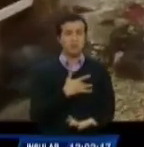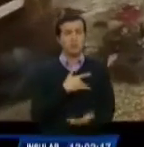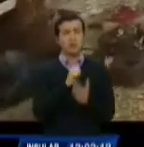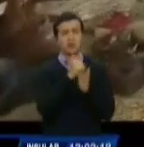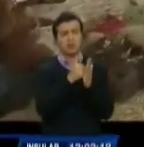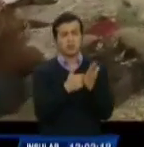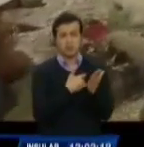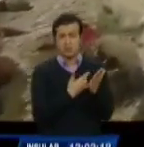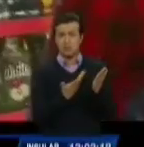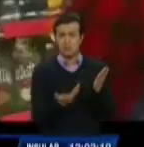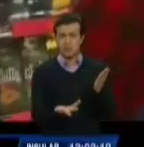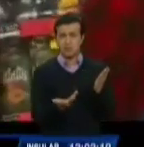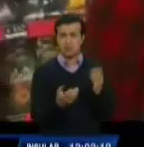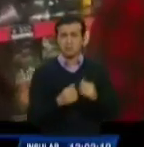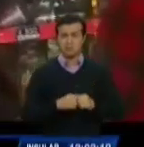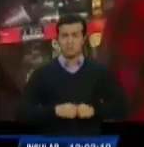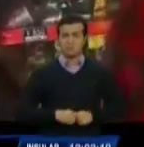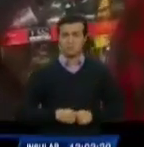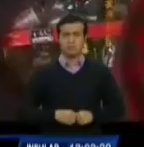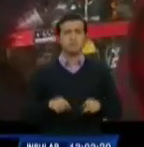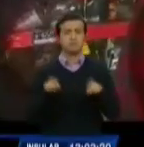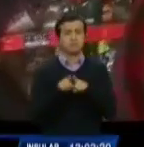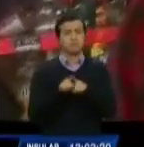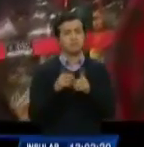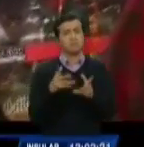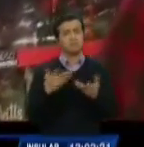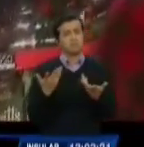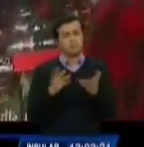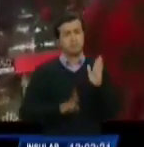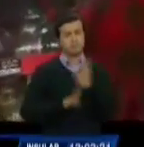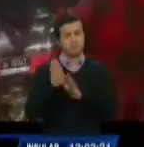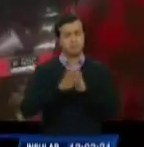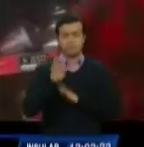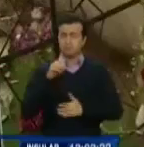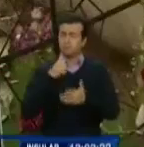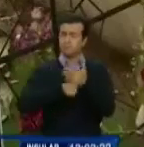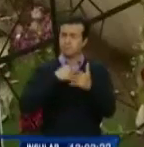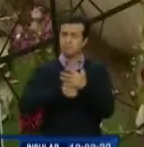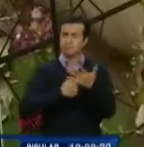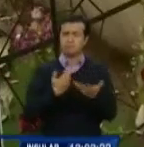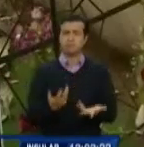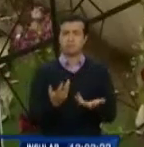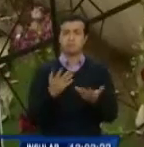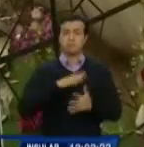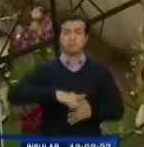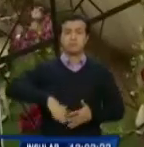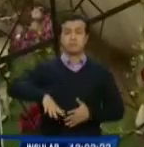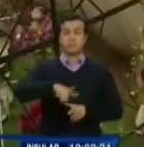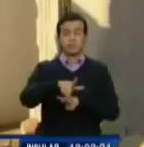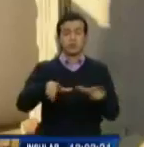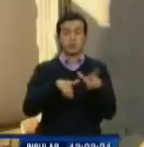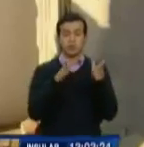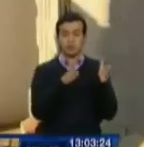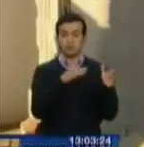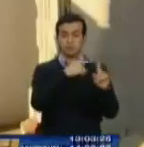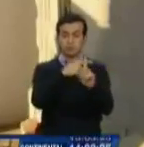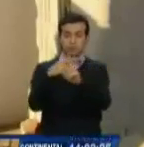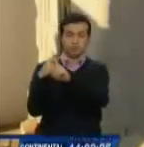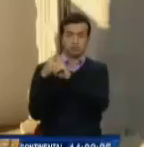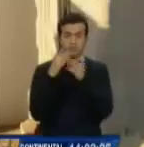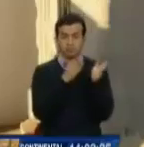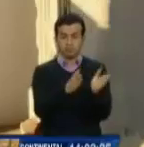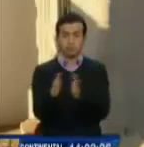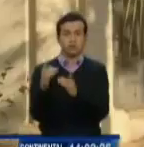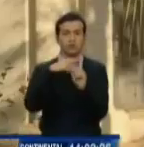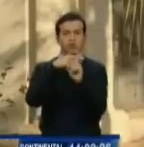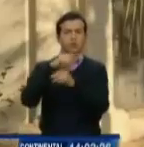artesanía, de todo. Igual vamos a tratar de salir adelante. De alguna forma. El cementerio de esta ciudad también sufrió destrozos